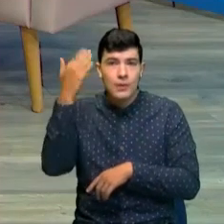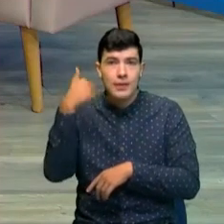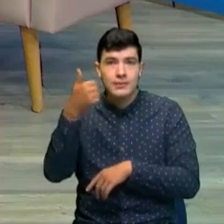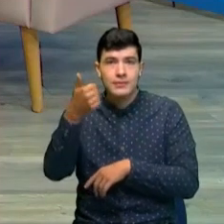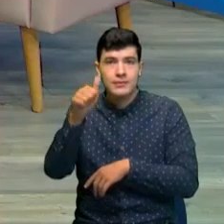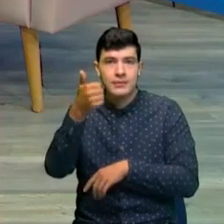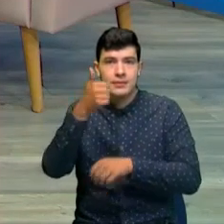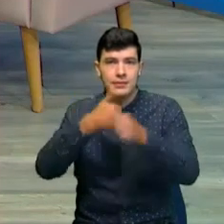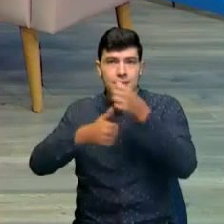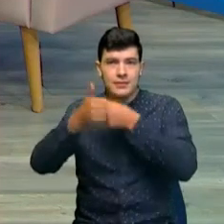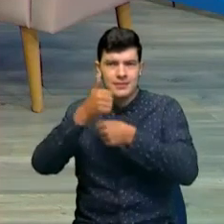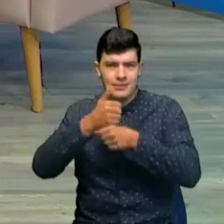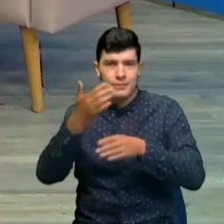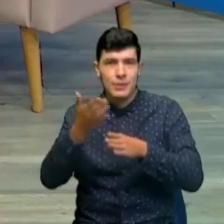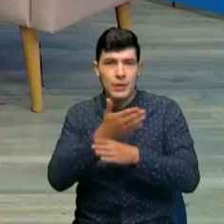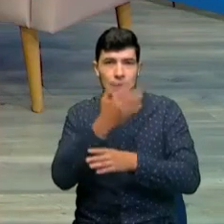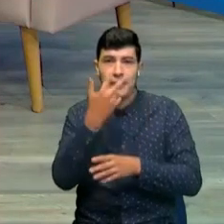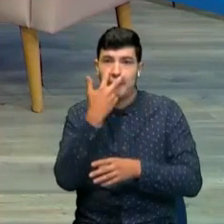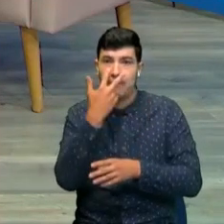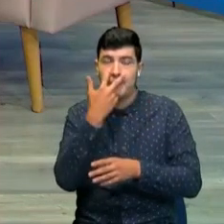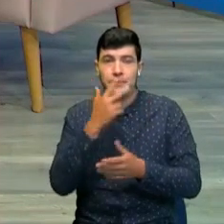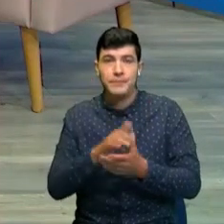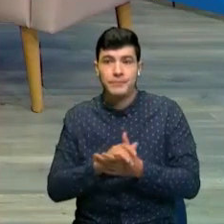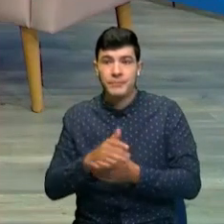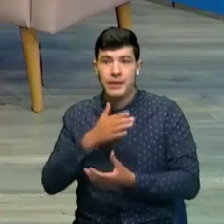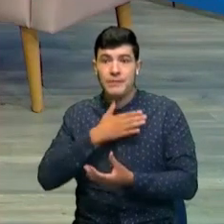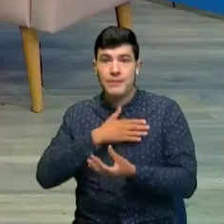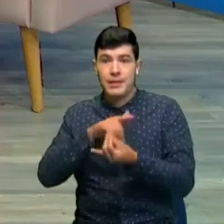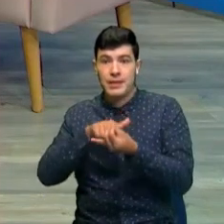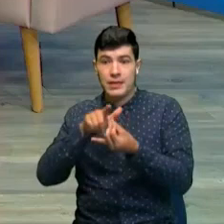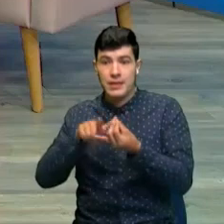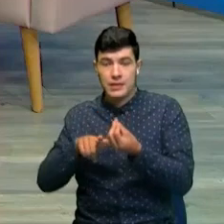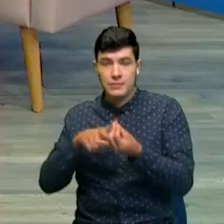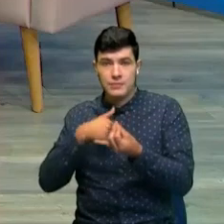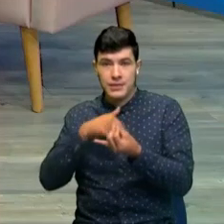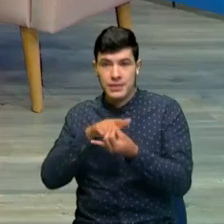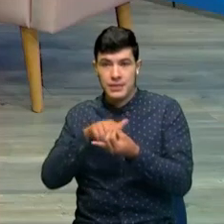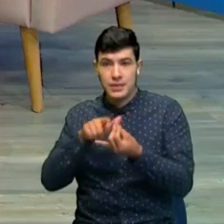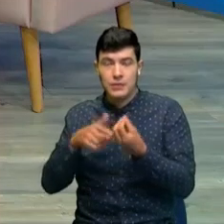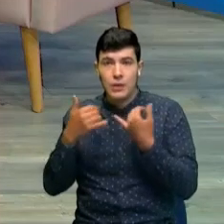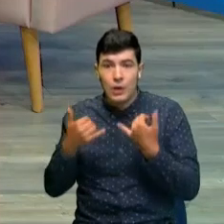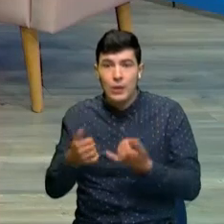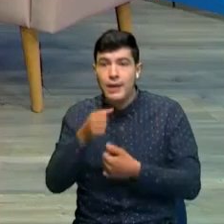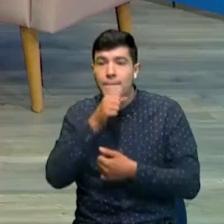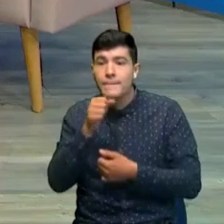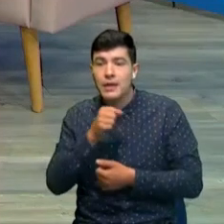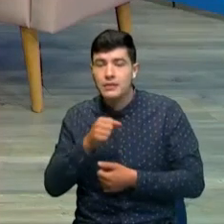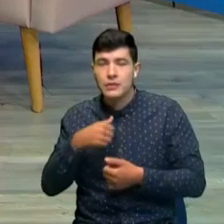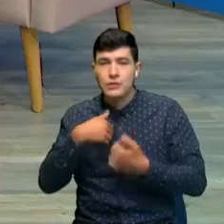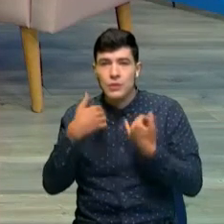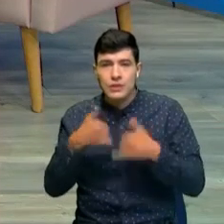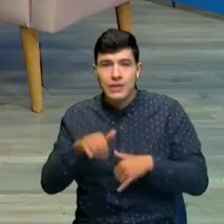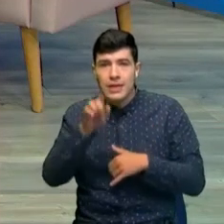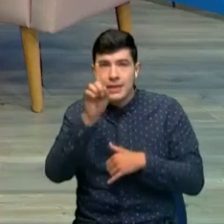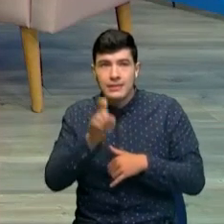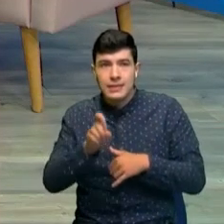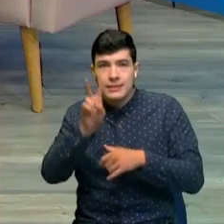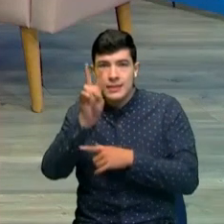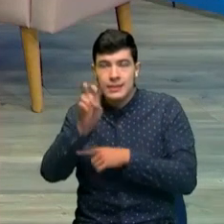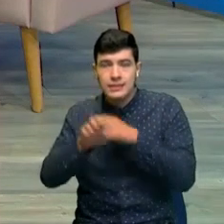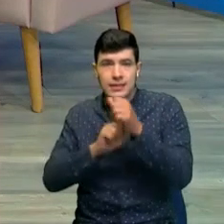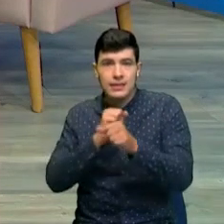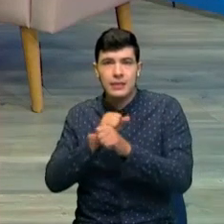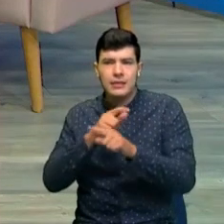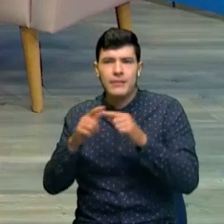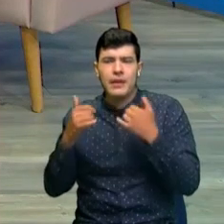años por el problema visual. En el caso de ser ahora por vejez, porque ya tengo 67 años, ¿el